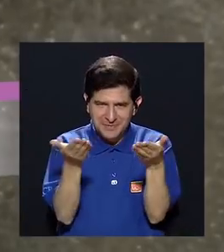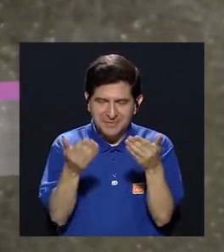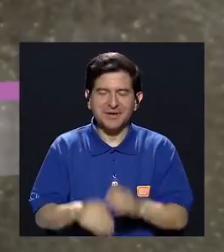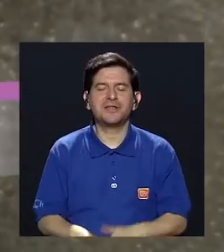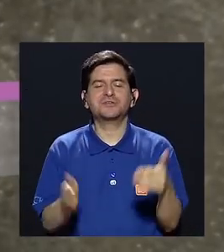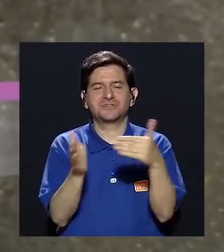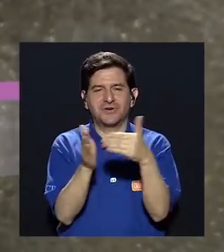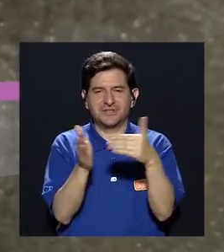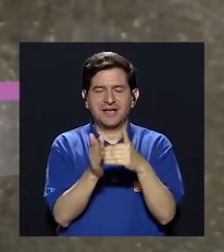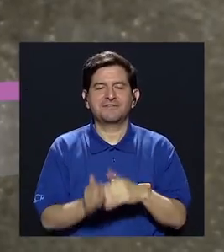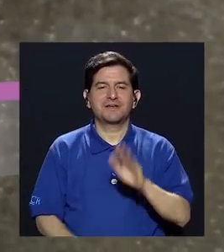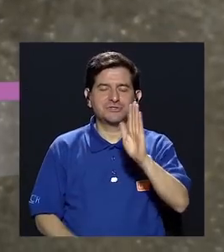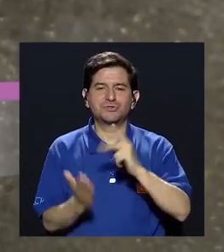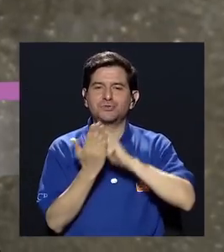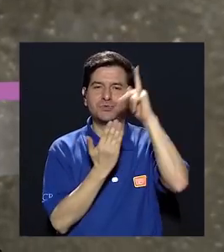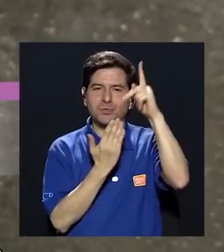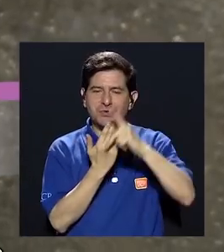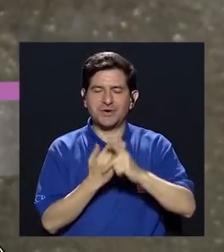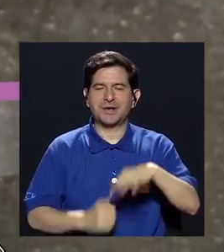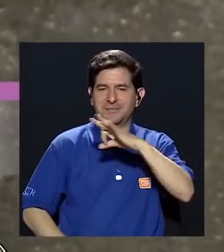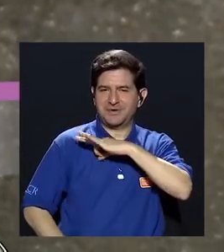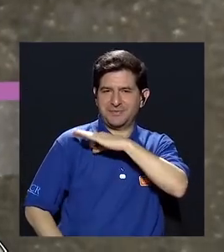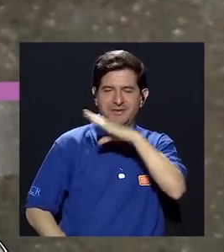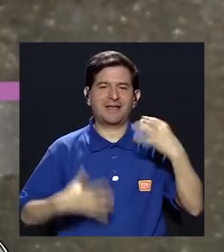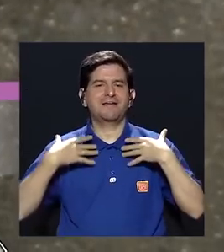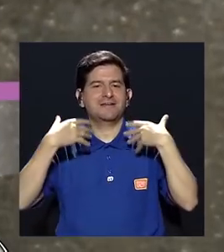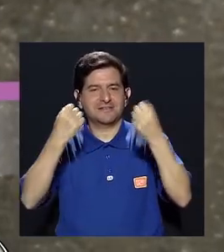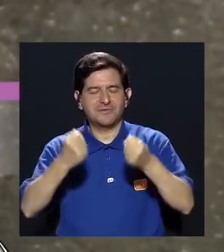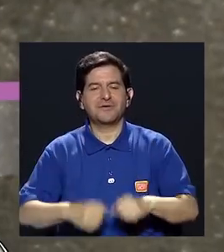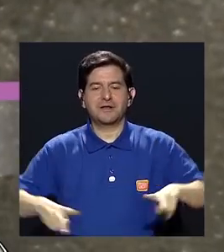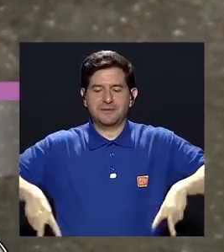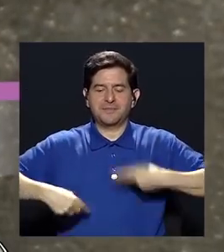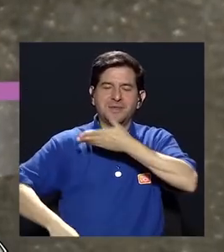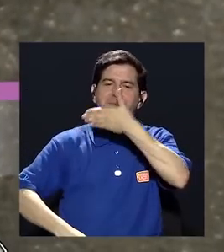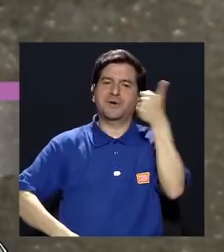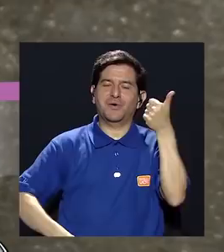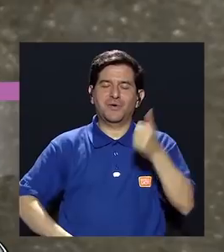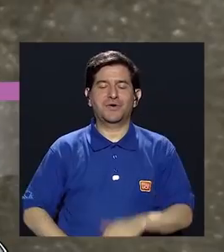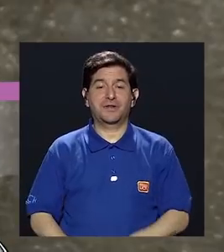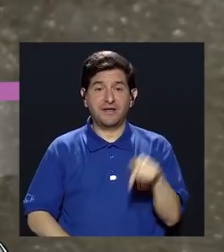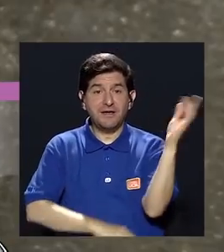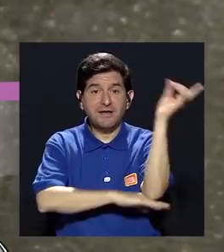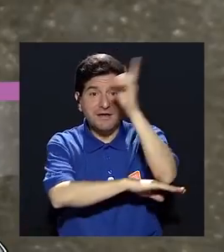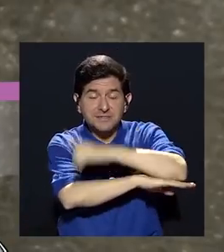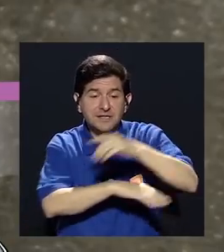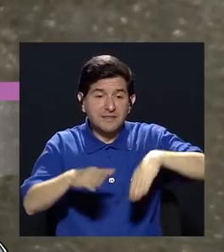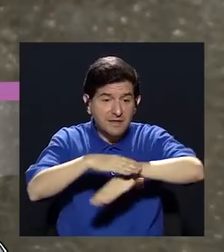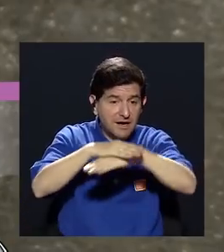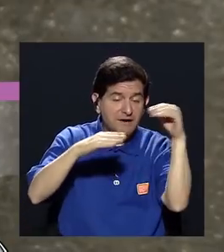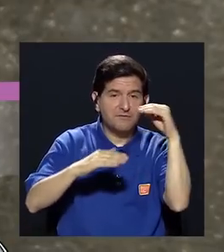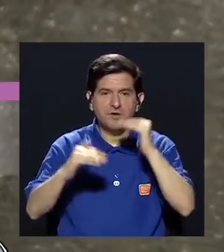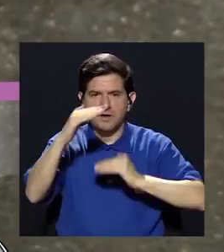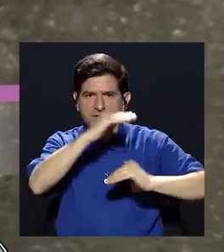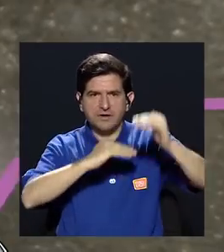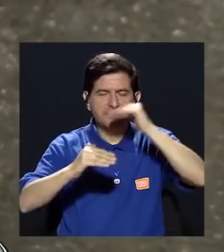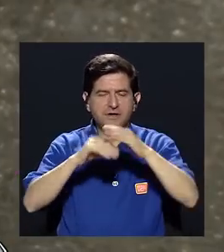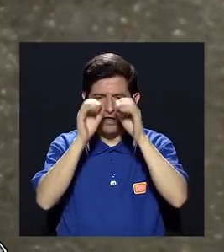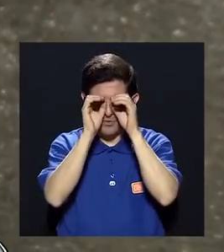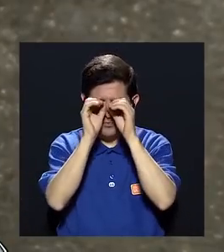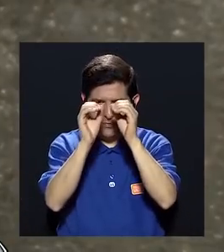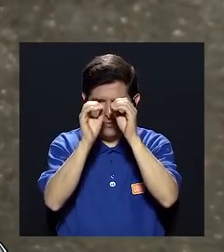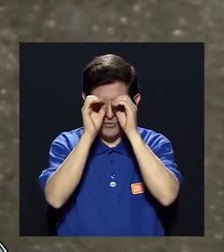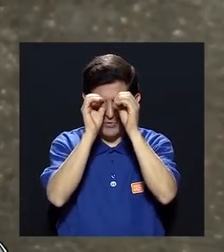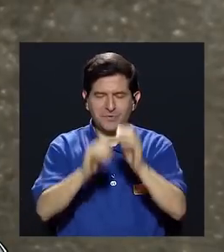Bienvenidos y bienvenidas una vez más a su programa de Bienestar y Salud Vivir Mejor. El día de hoy, desde las afueras de la Facultad